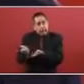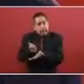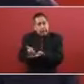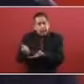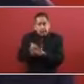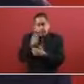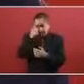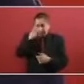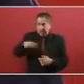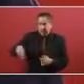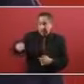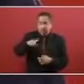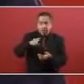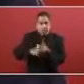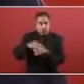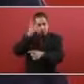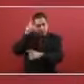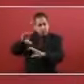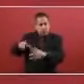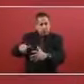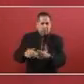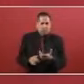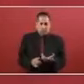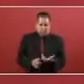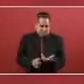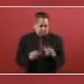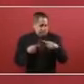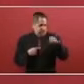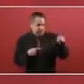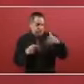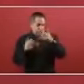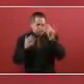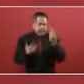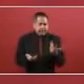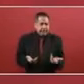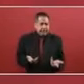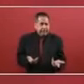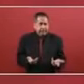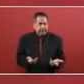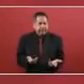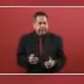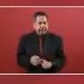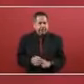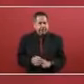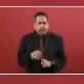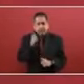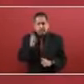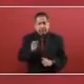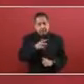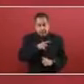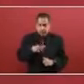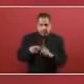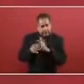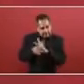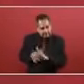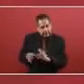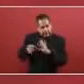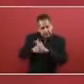los que tienen la concesión? Cosa que se tiene que ir